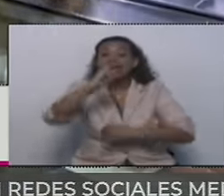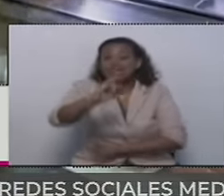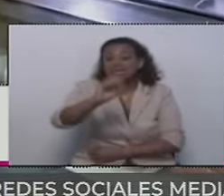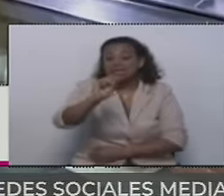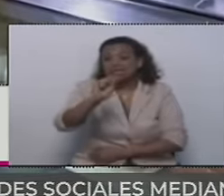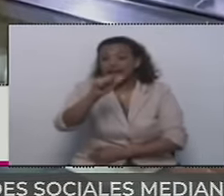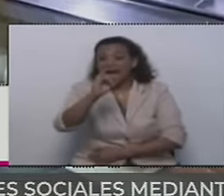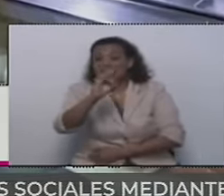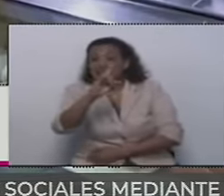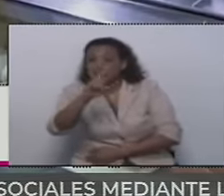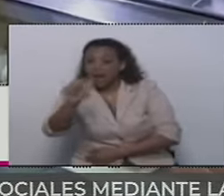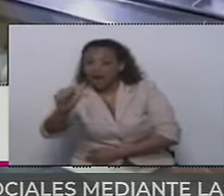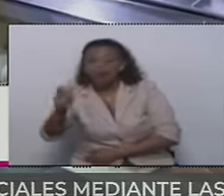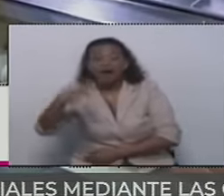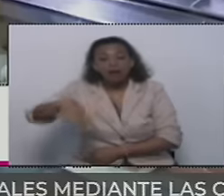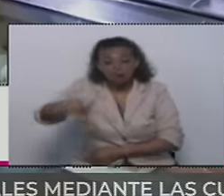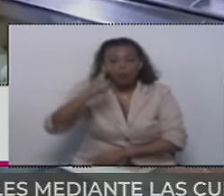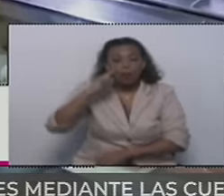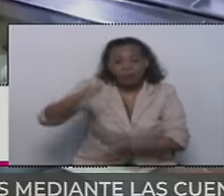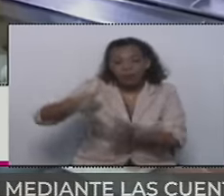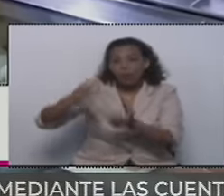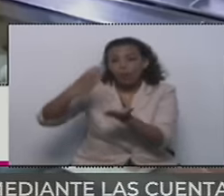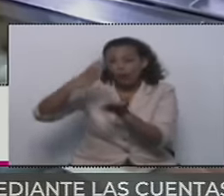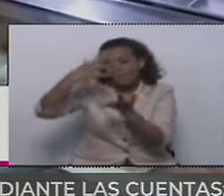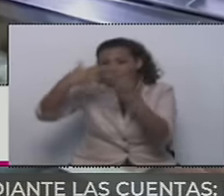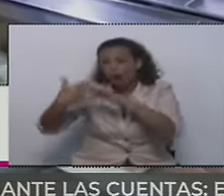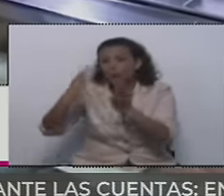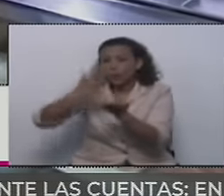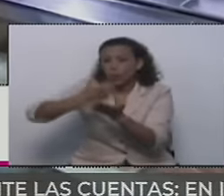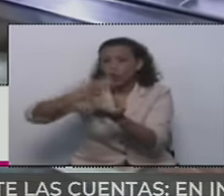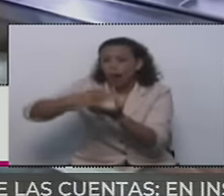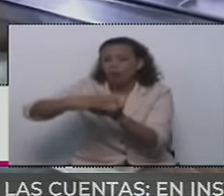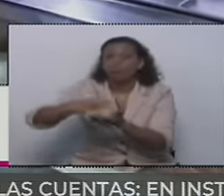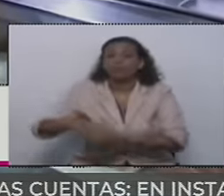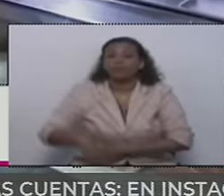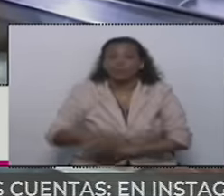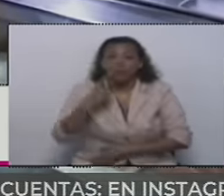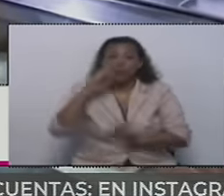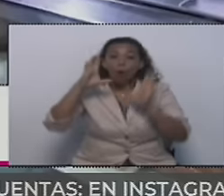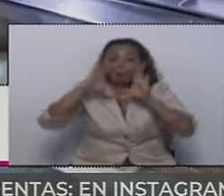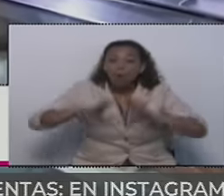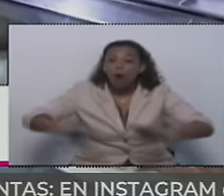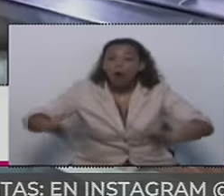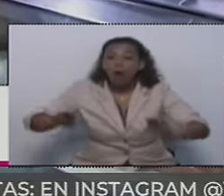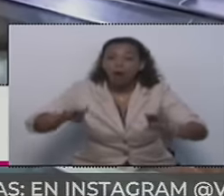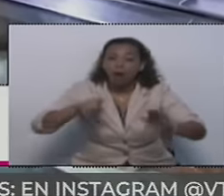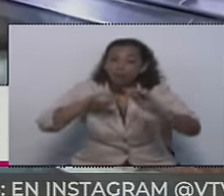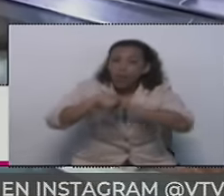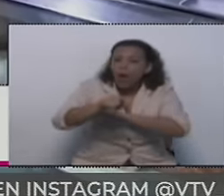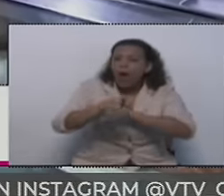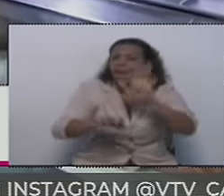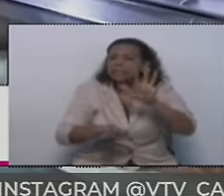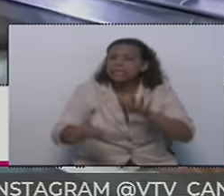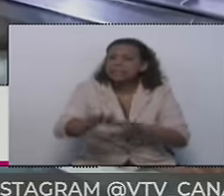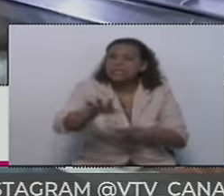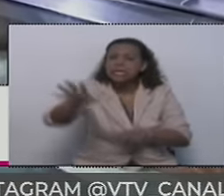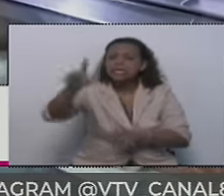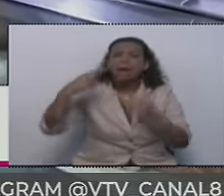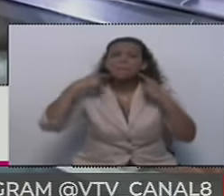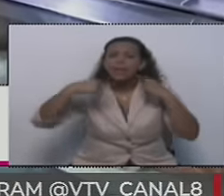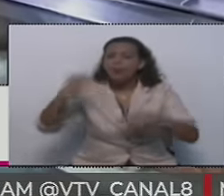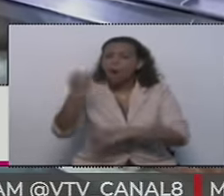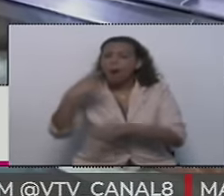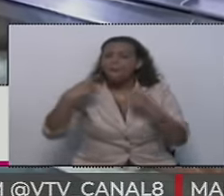Angarita. Por ahí vivió Silvia, por la zona de la subida de Boquerón. De Boquerón. Ahí como a quien sube para la vieja carretera del